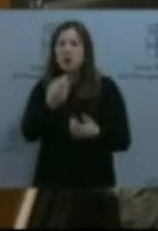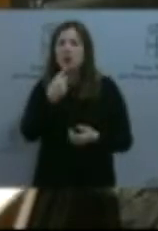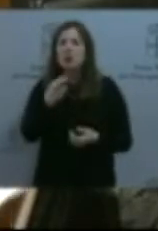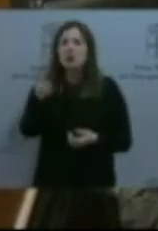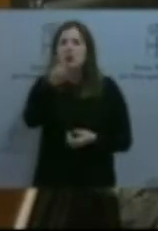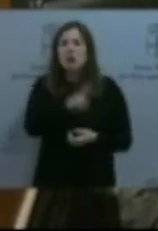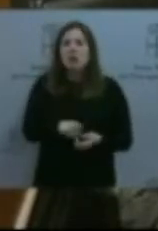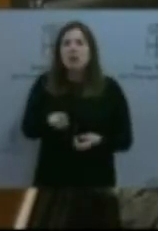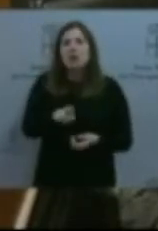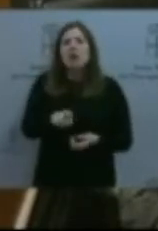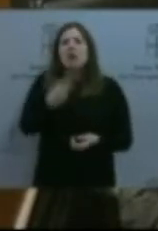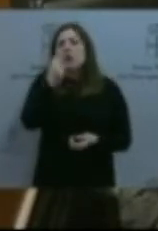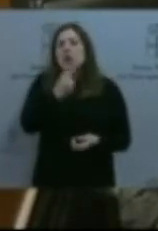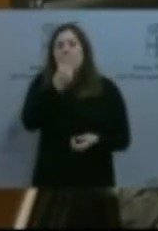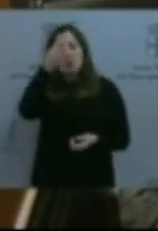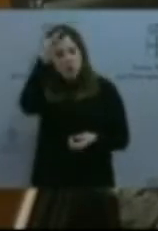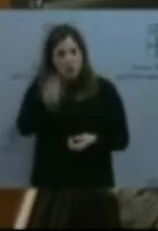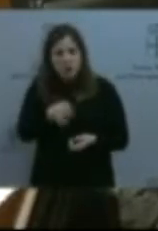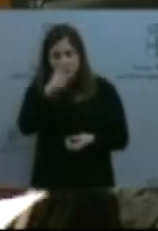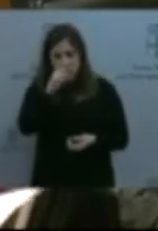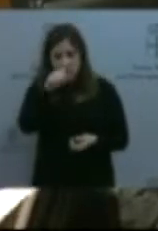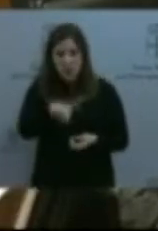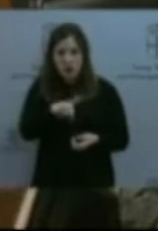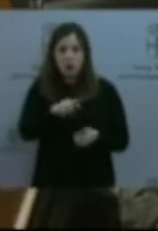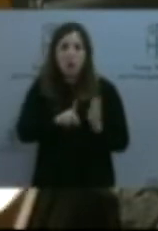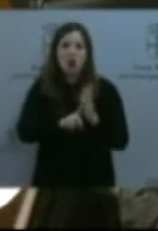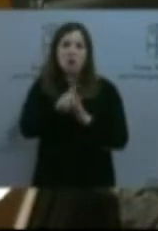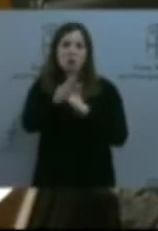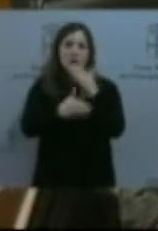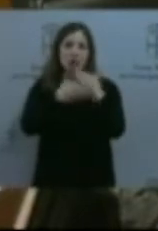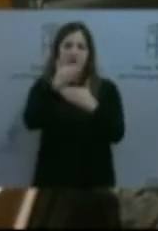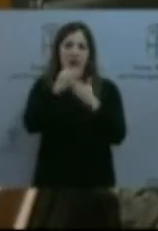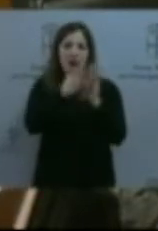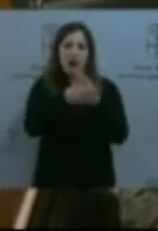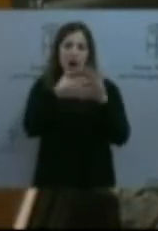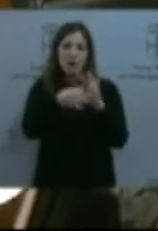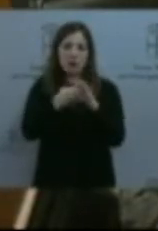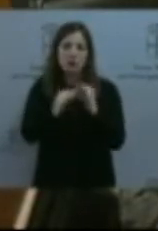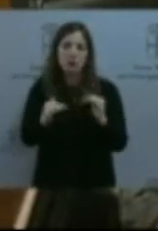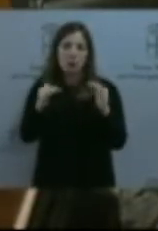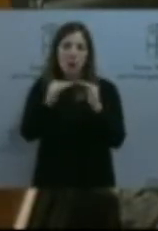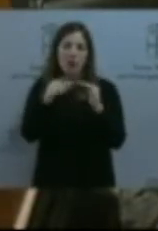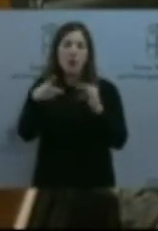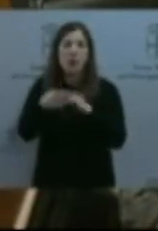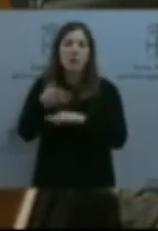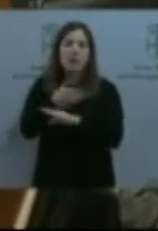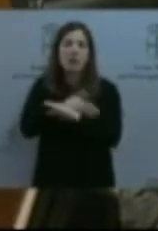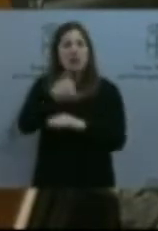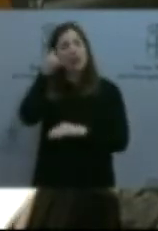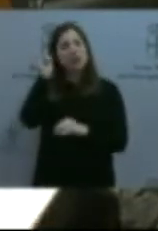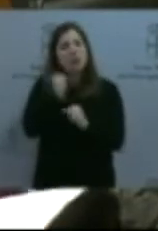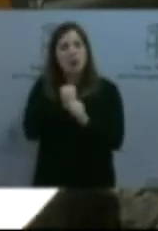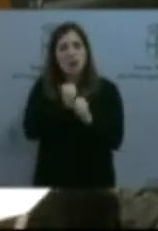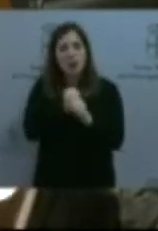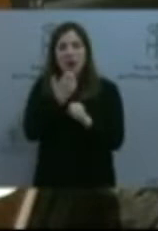este año progresar en lo referido a igualdad y a prevención de riesgos laborales. Un ejemplo, y por eso le estaba diciendo